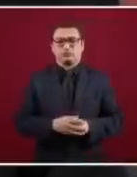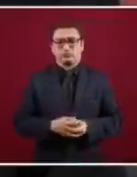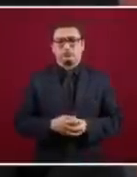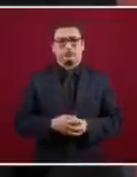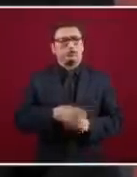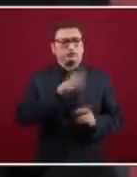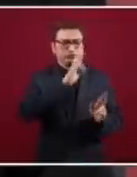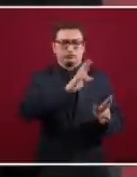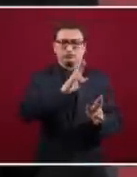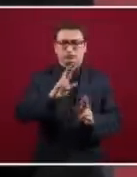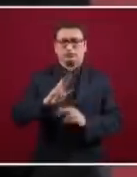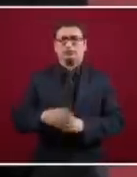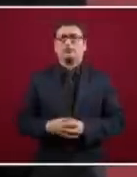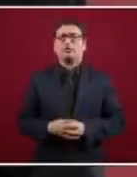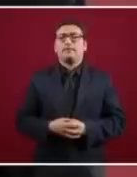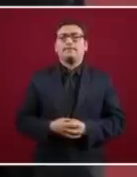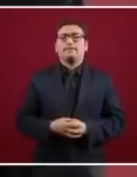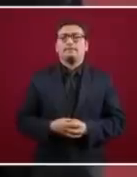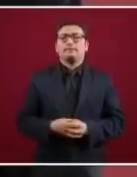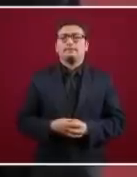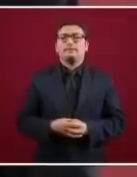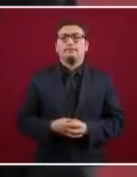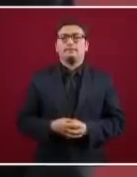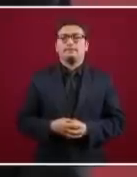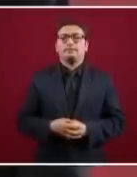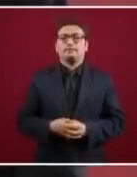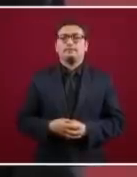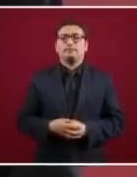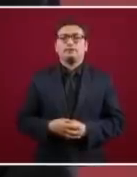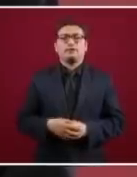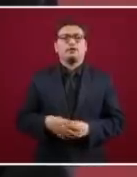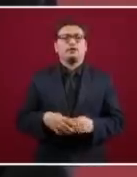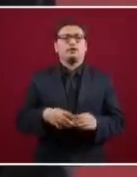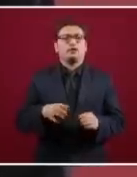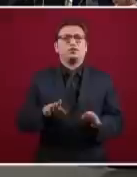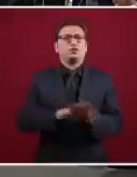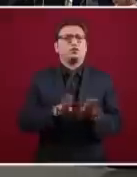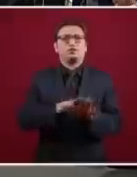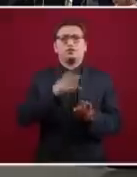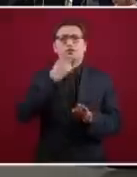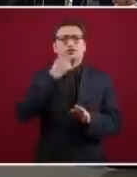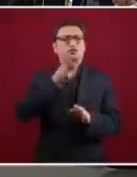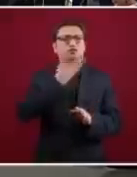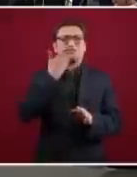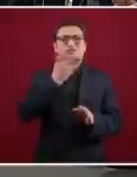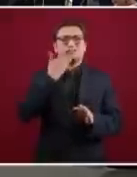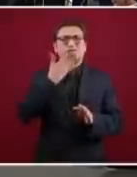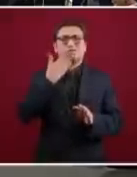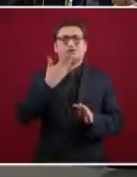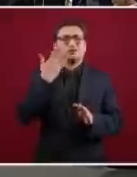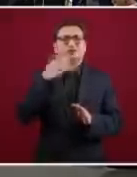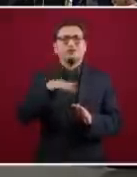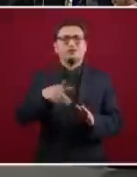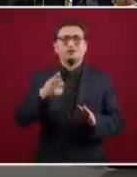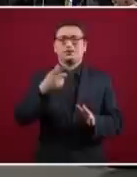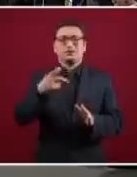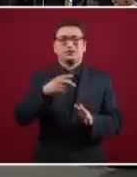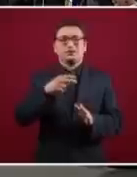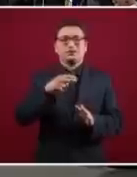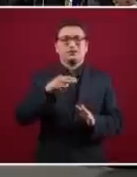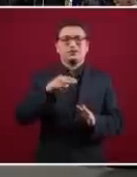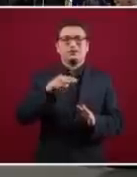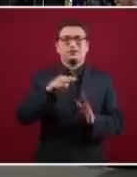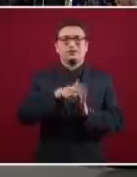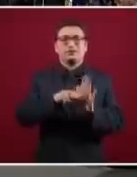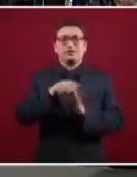todo respeto ni a ninguna como se llaman estas series de netflix